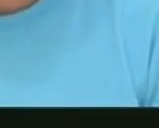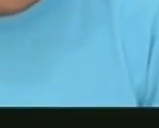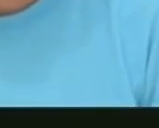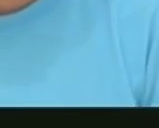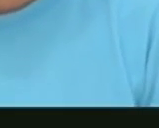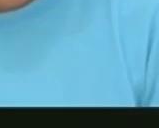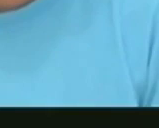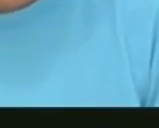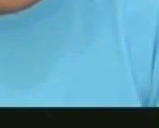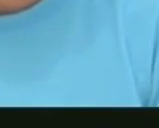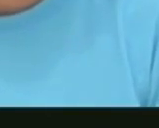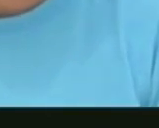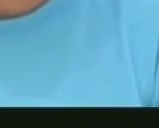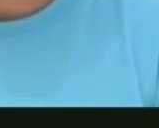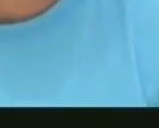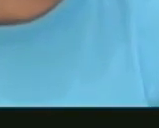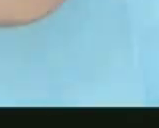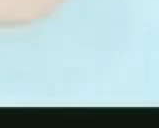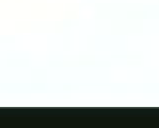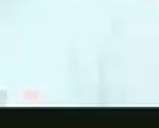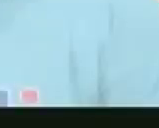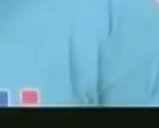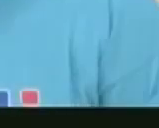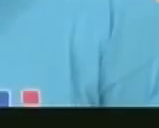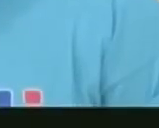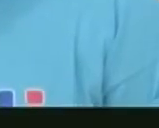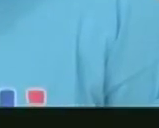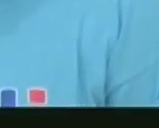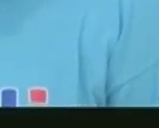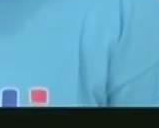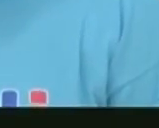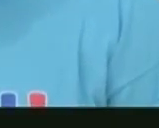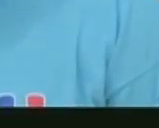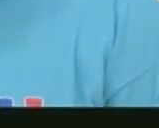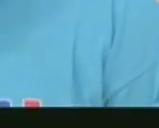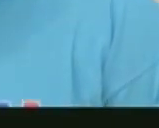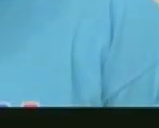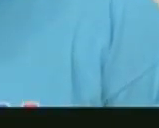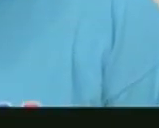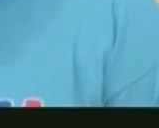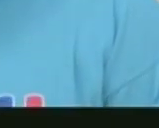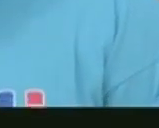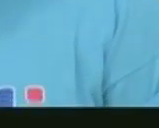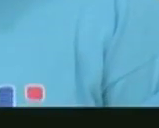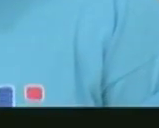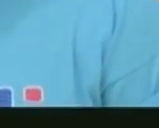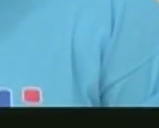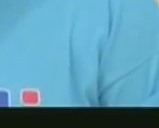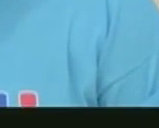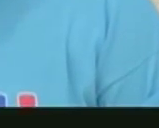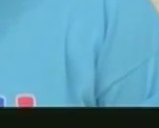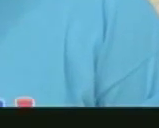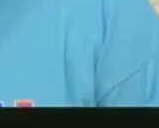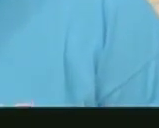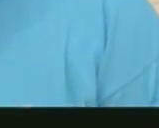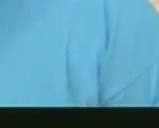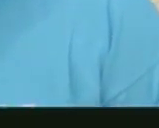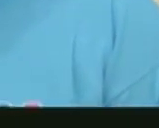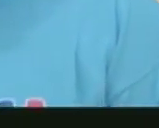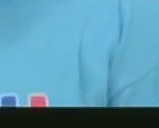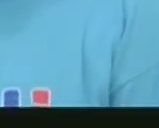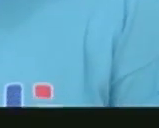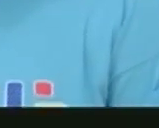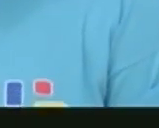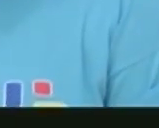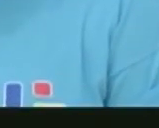y 237 adultos mayor. 19 discapacitados que gozan del bono José Gregorio